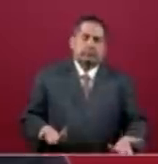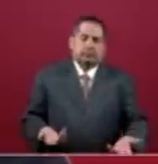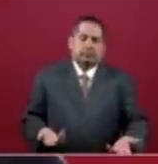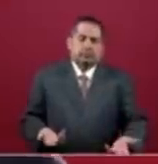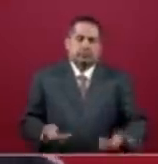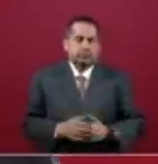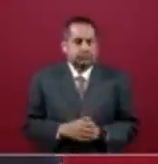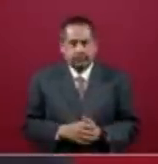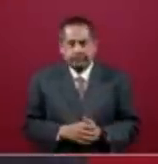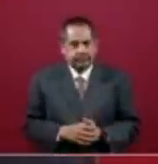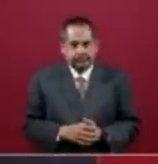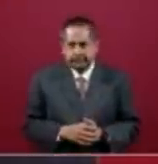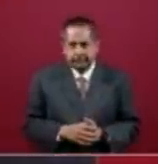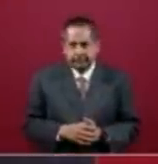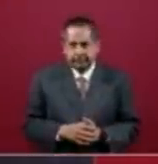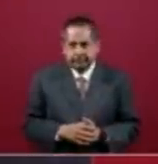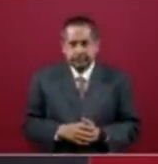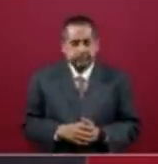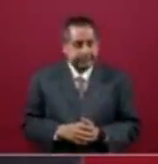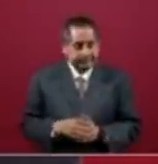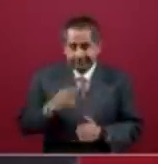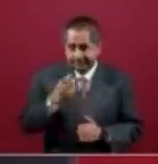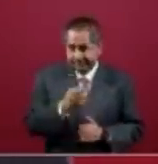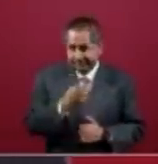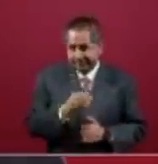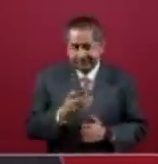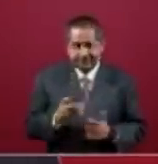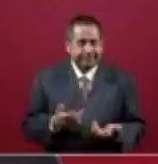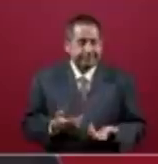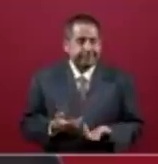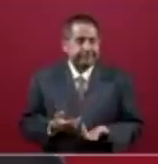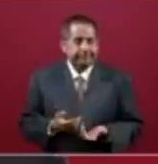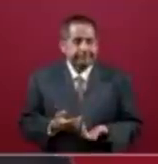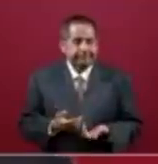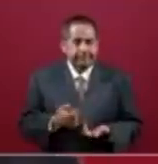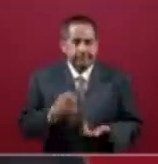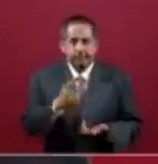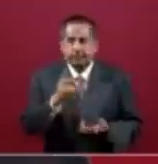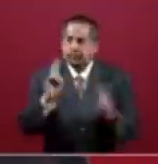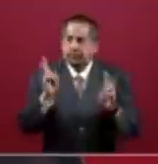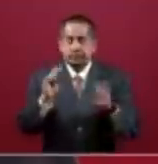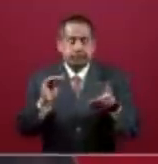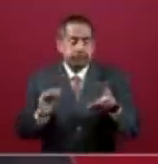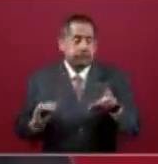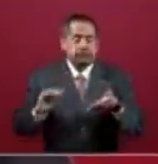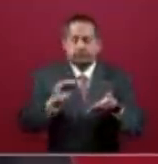y hay ahí una asignatura